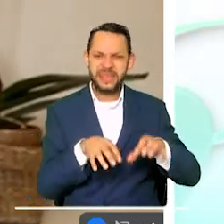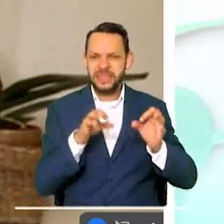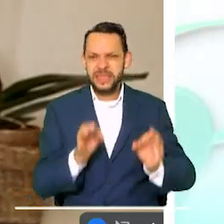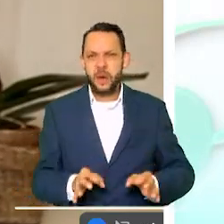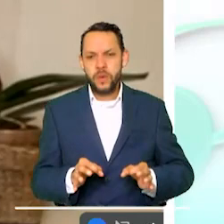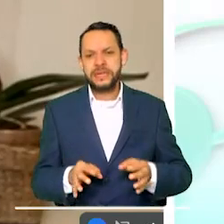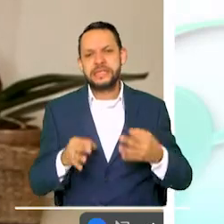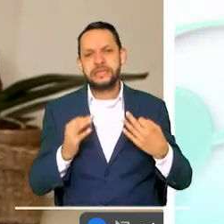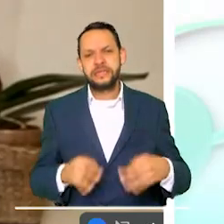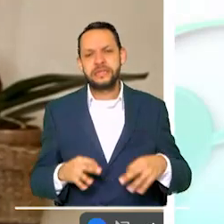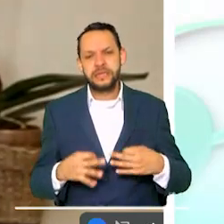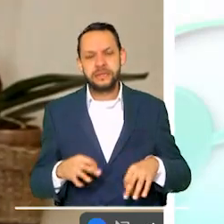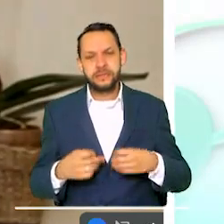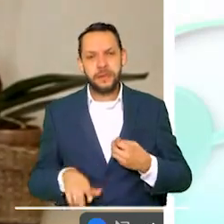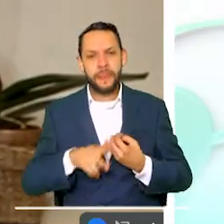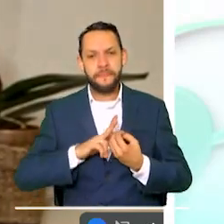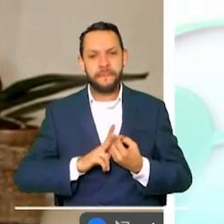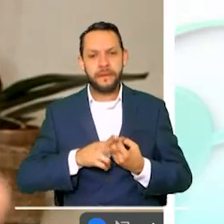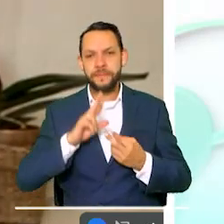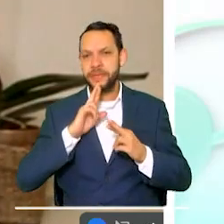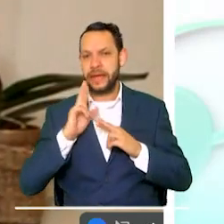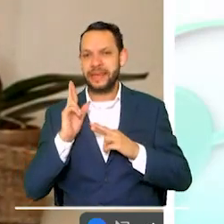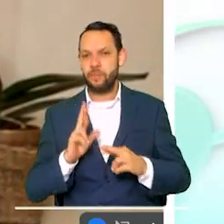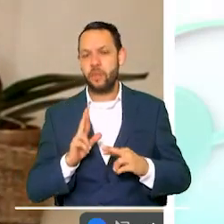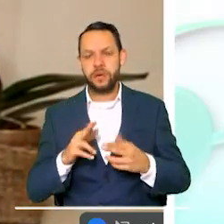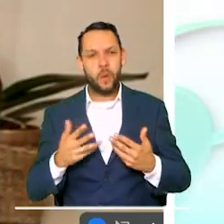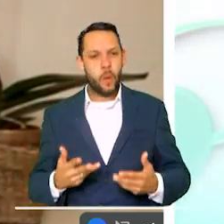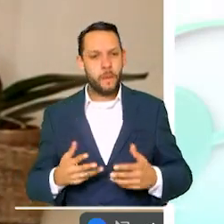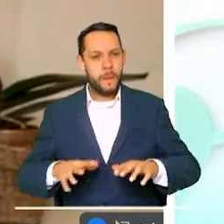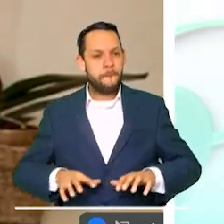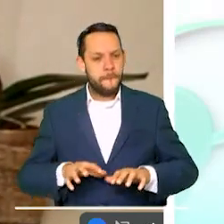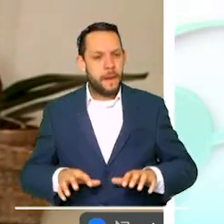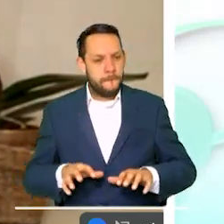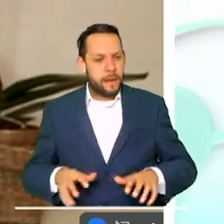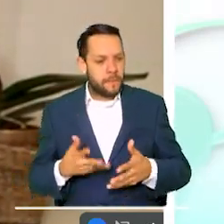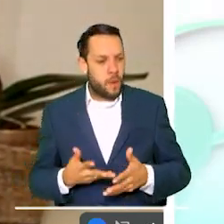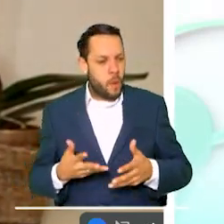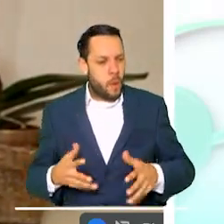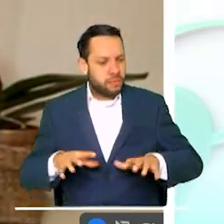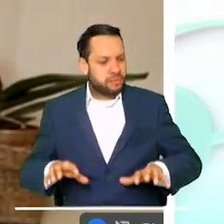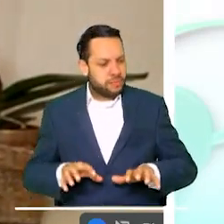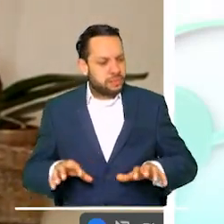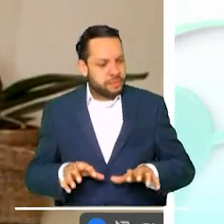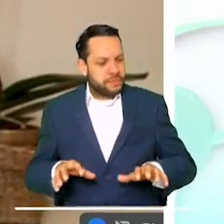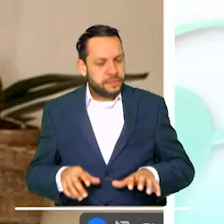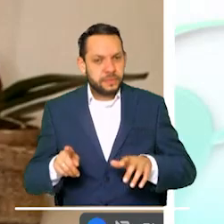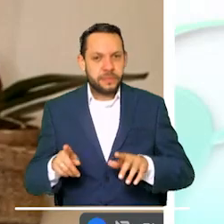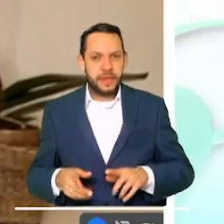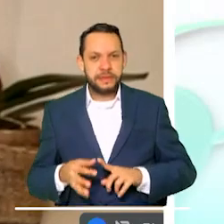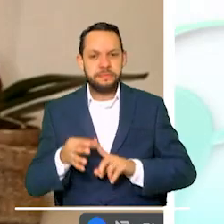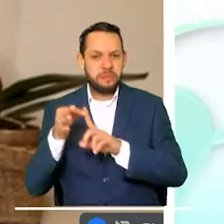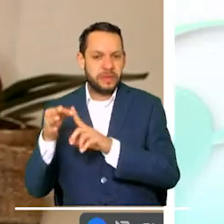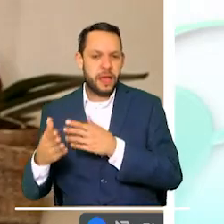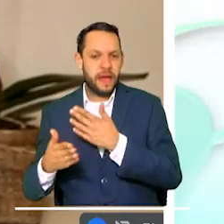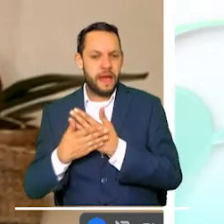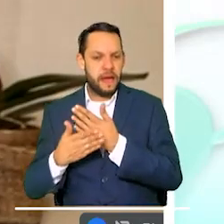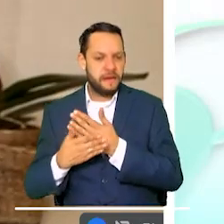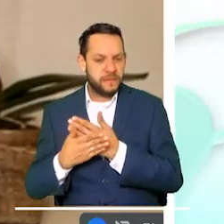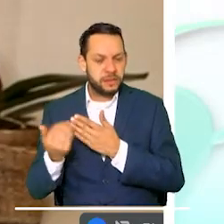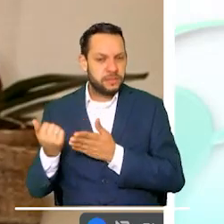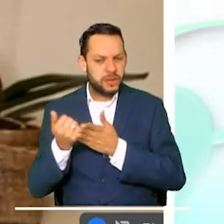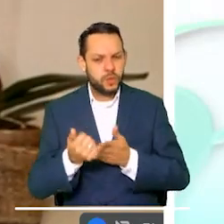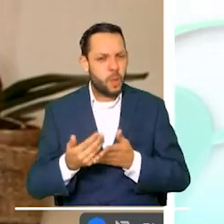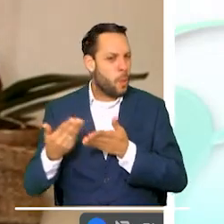que es responder de manera reactiva frente a eso que sucede, generando poco valor en nuestra respuesta.